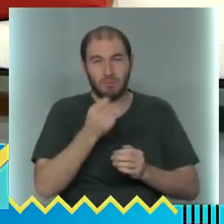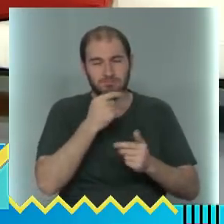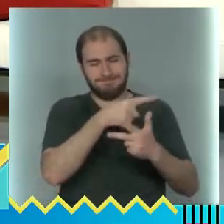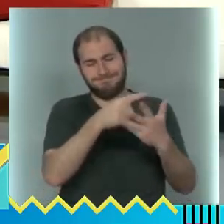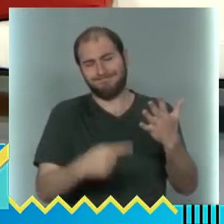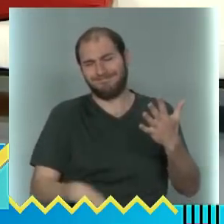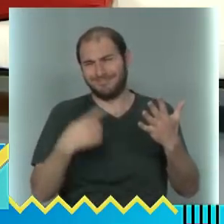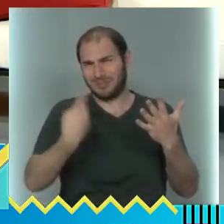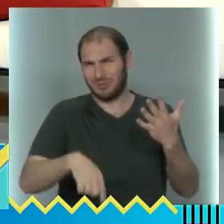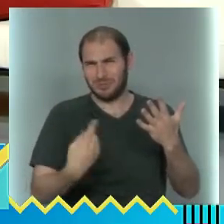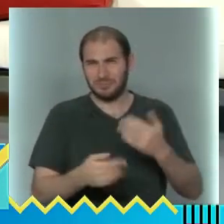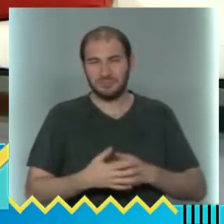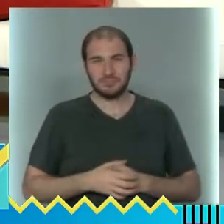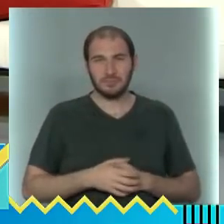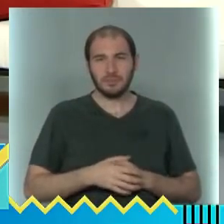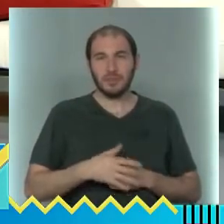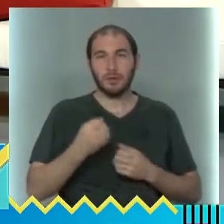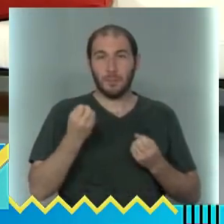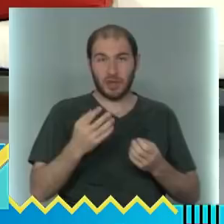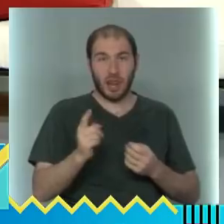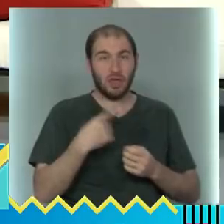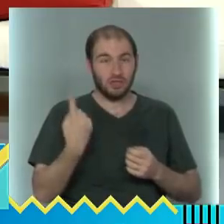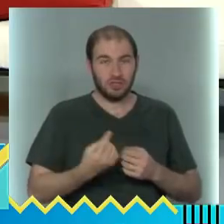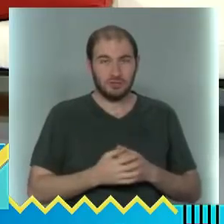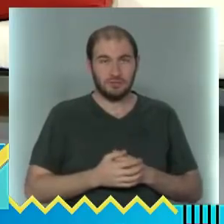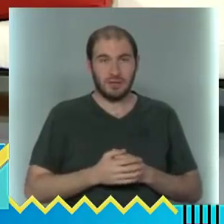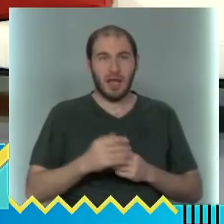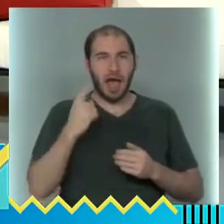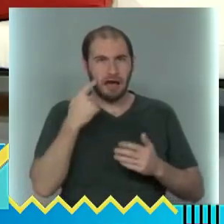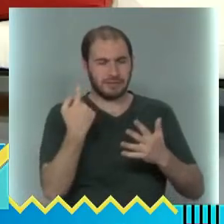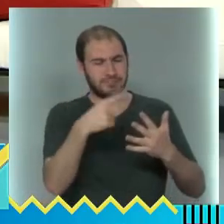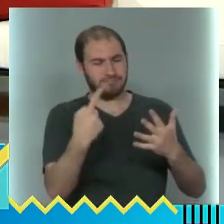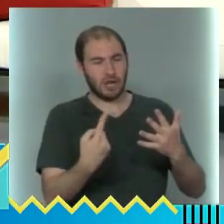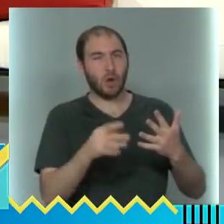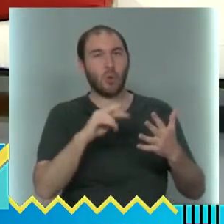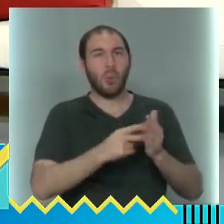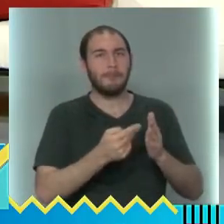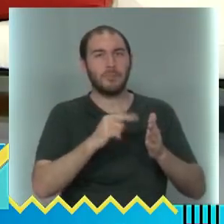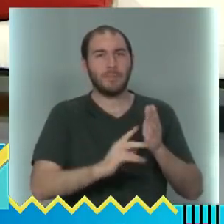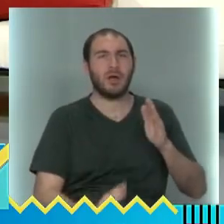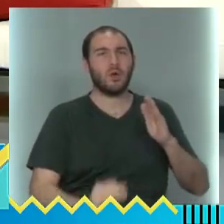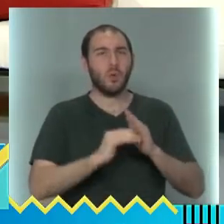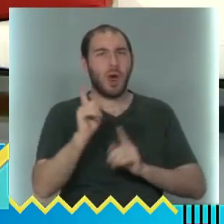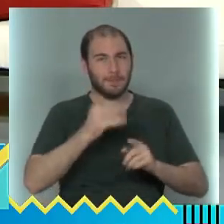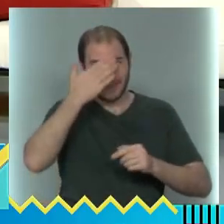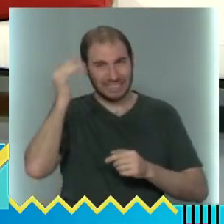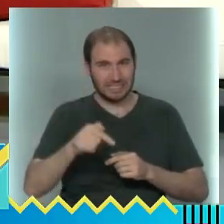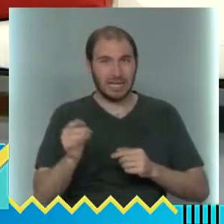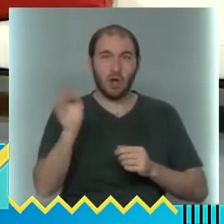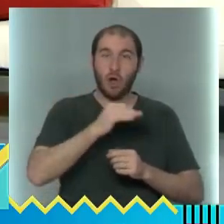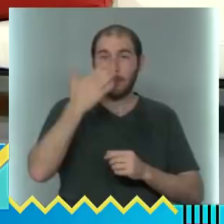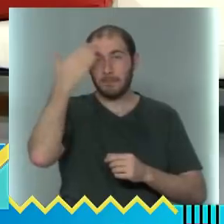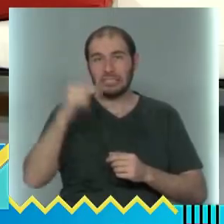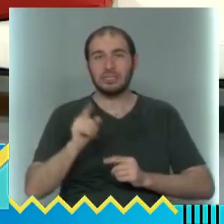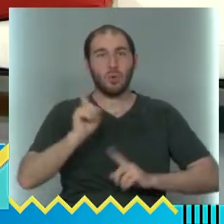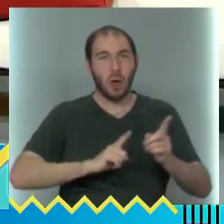abanico grandísimo. Porque nosotros tenemos que ir identificando cuál es el problema principal del paciente o cuál el